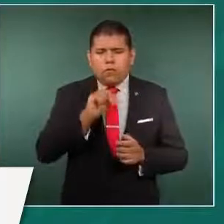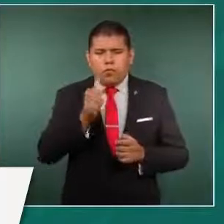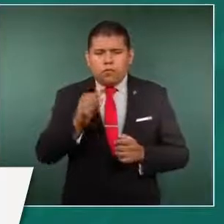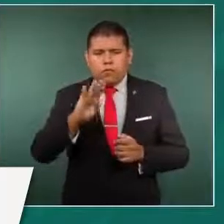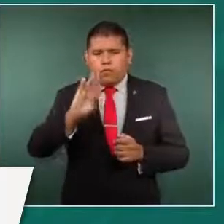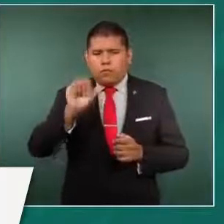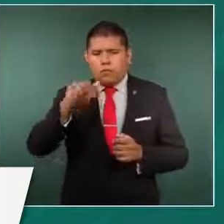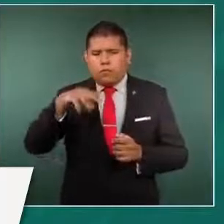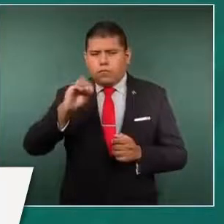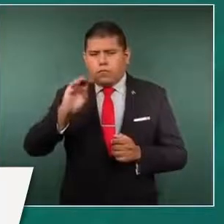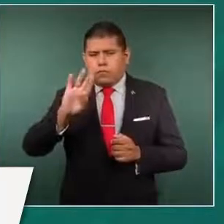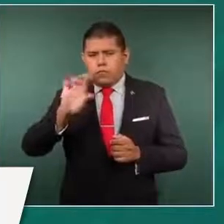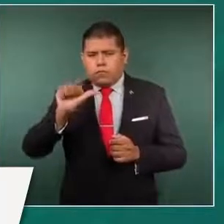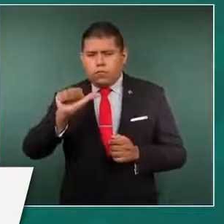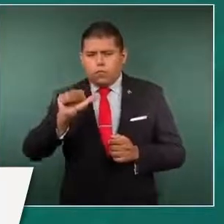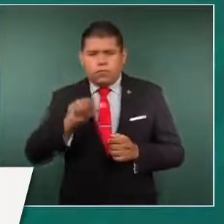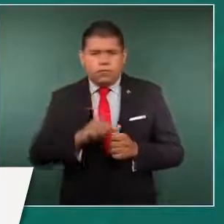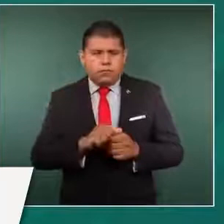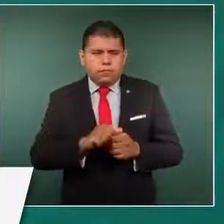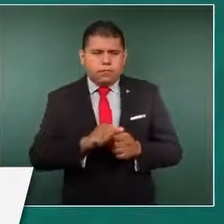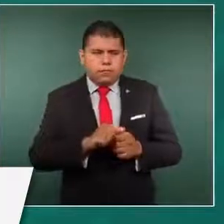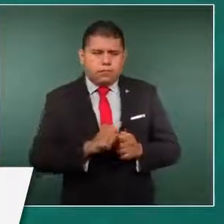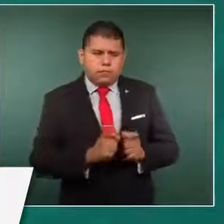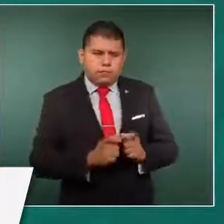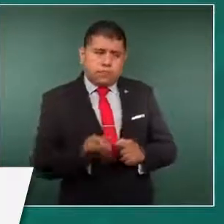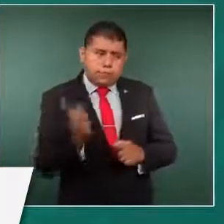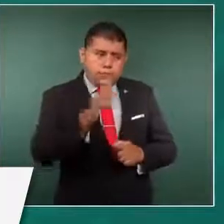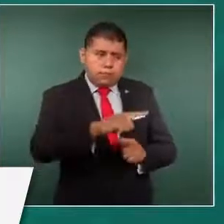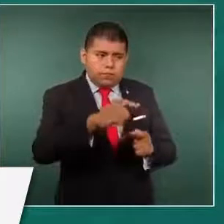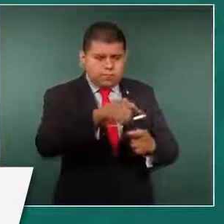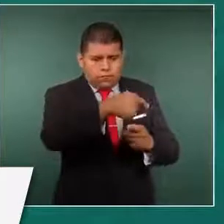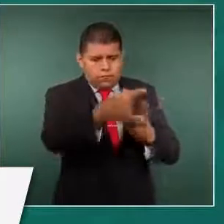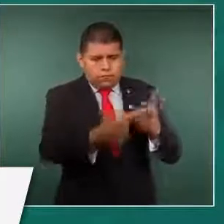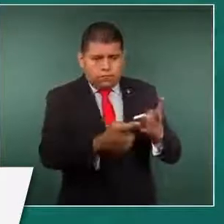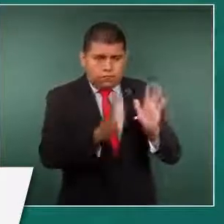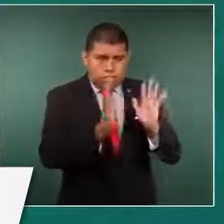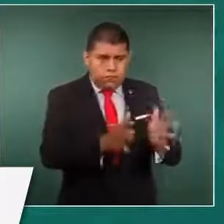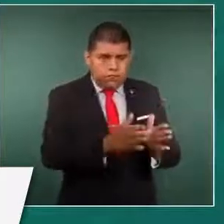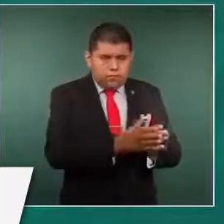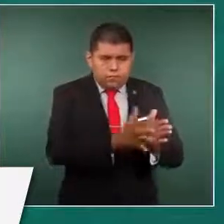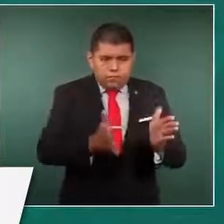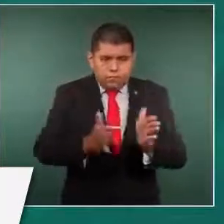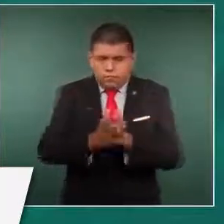ya tienen instrucciones para que en los tres tramos